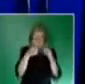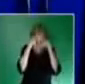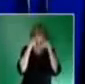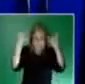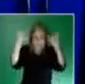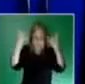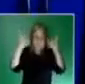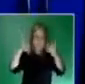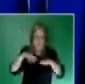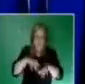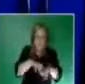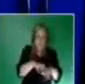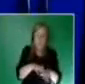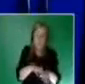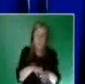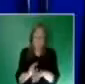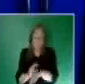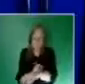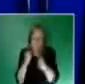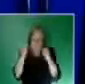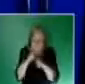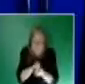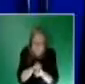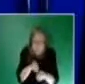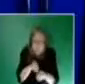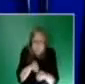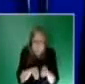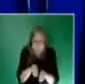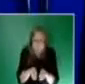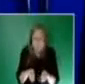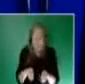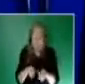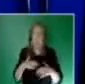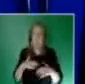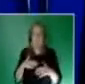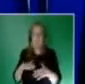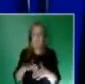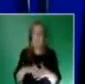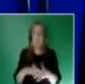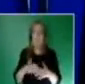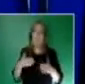estupendas mi país es exportador de comida de lácteos de carne